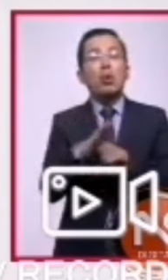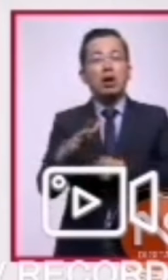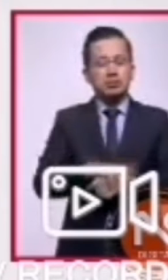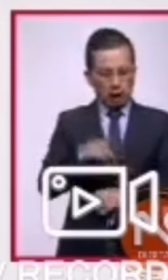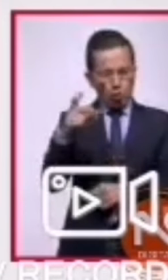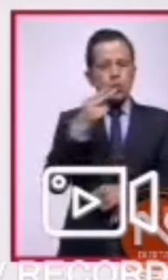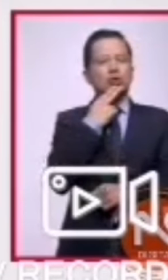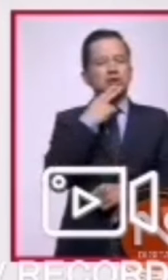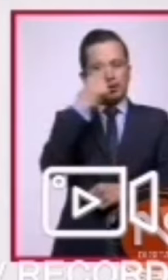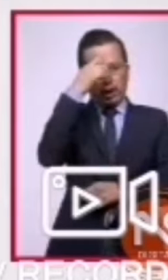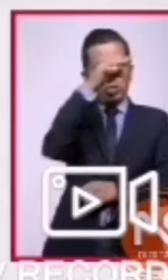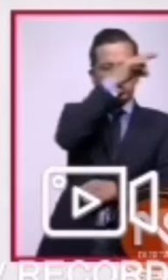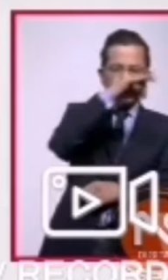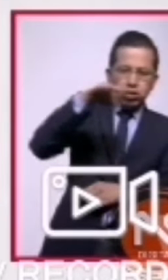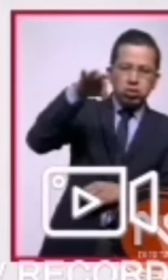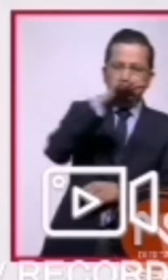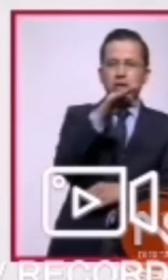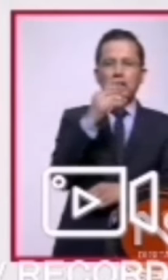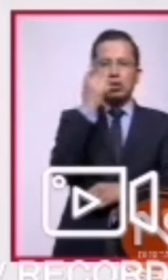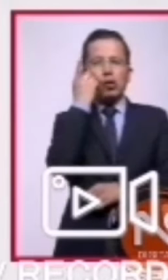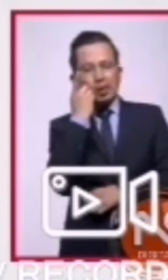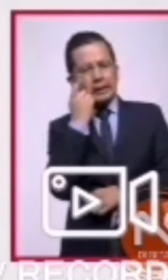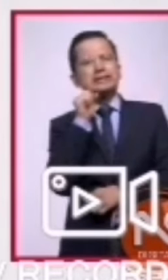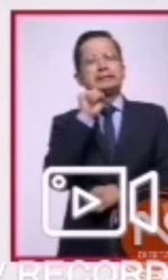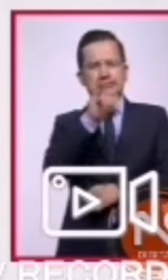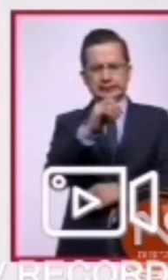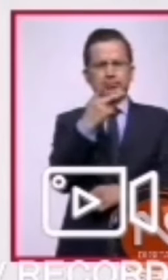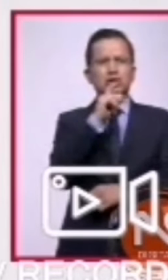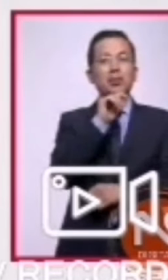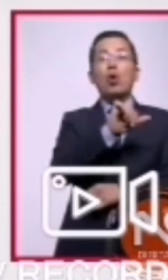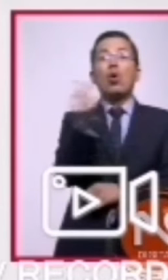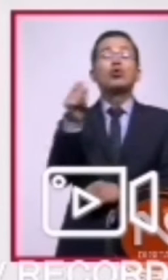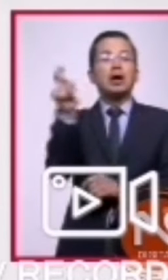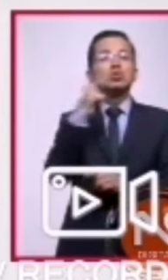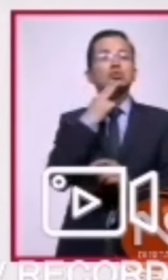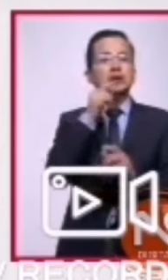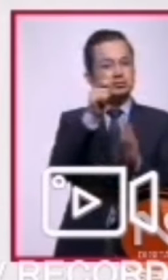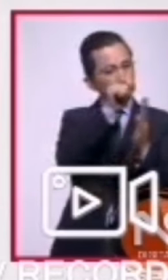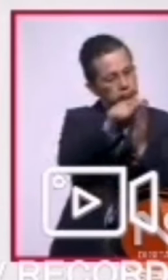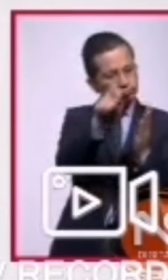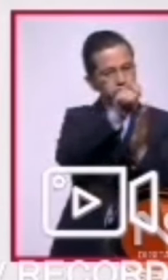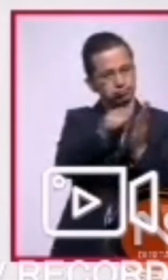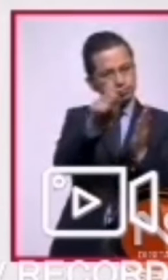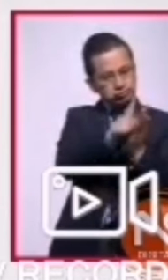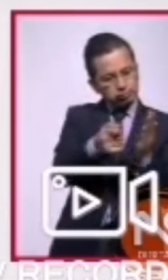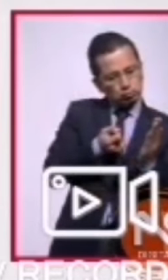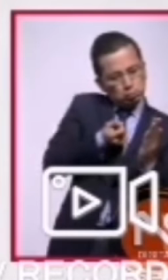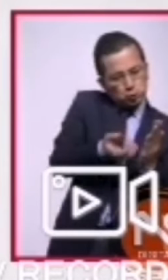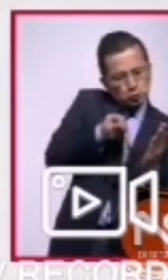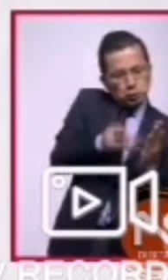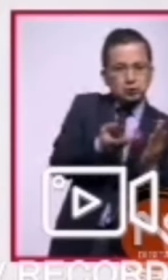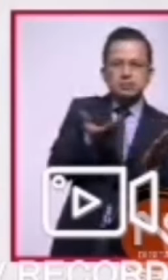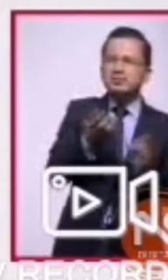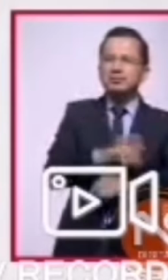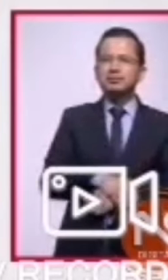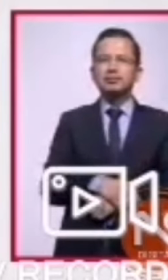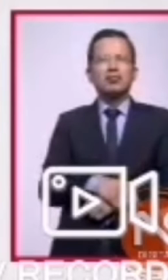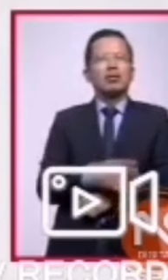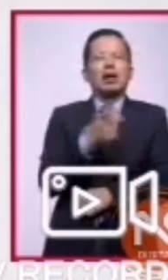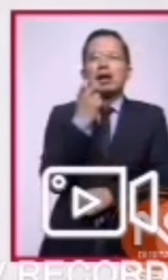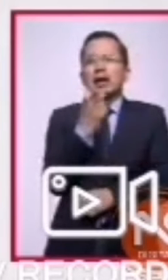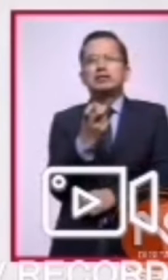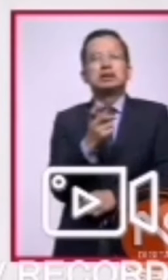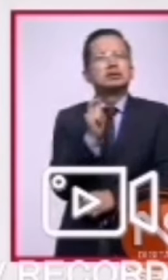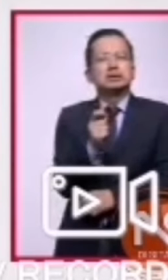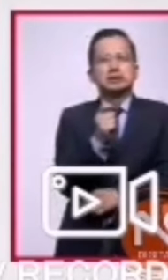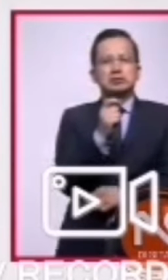la hipnosis y otro tipo de técnicas, utiliza también la escritura. Entonces, estoy hablando